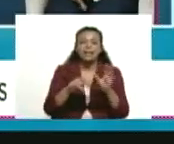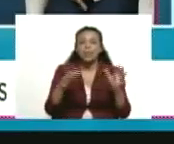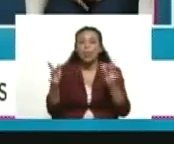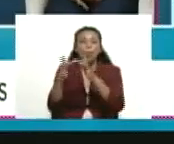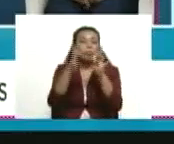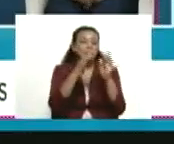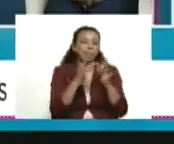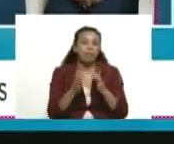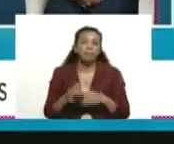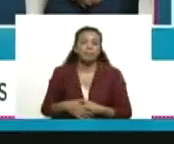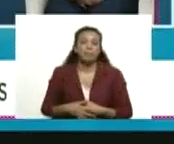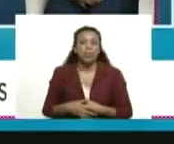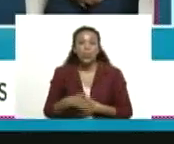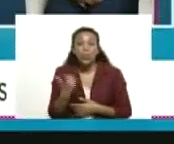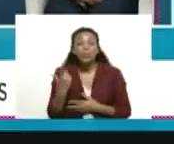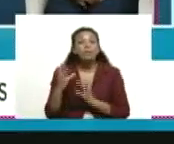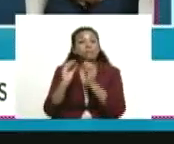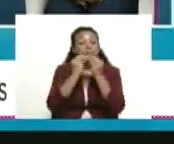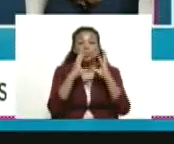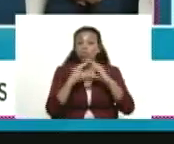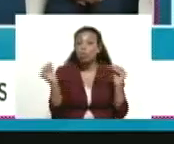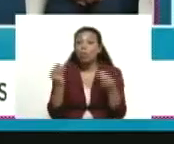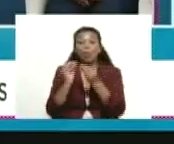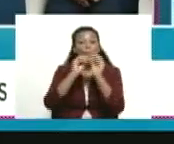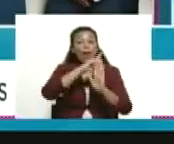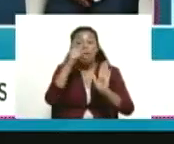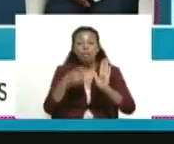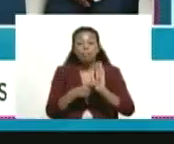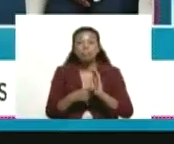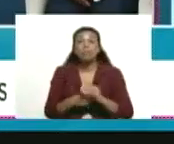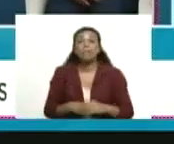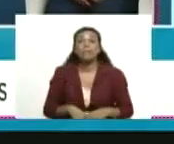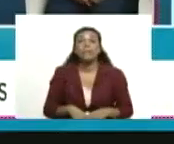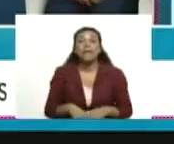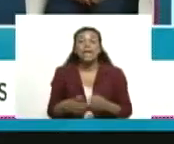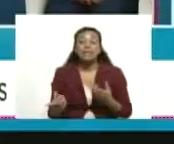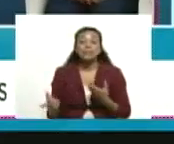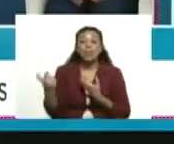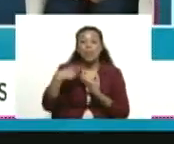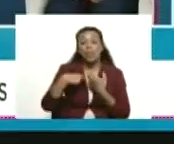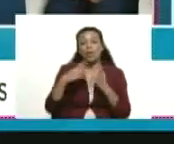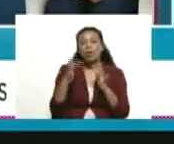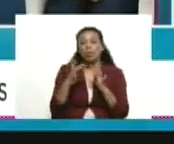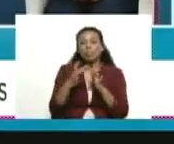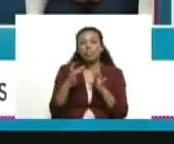Bueno, hay que también continuar la labor, hay que recuperarlo todo, completamente. Y que es anexo